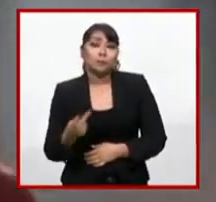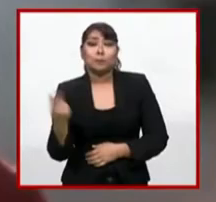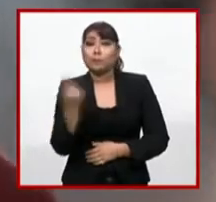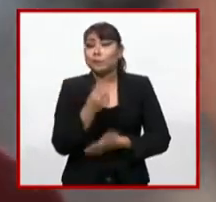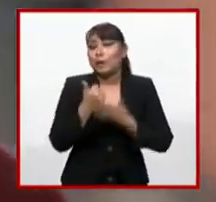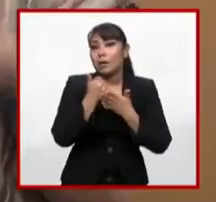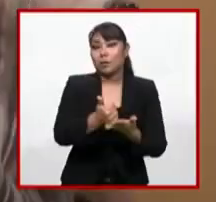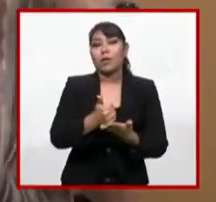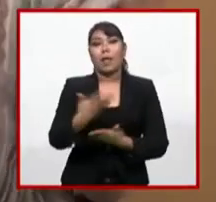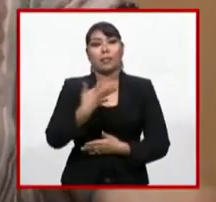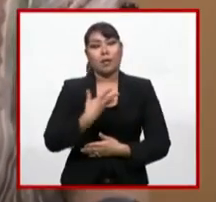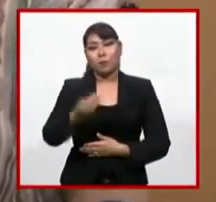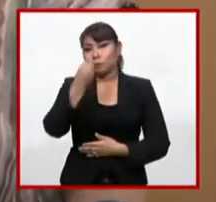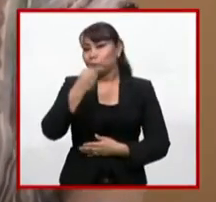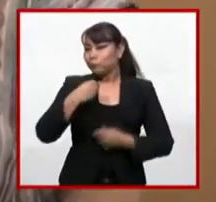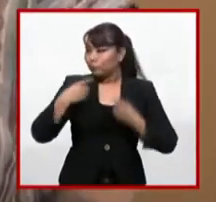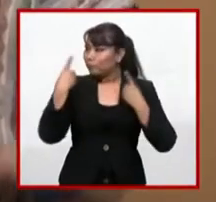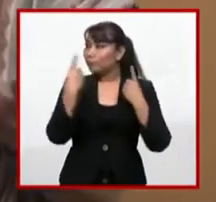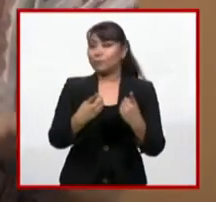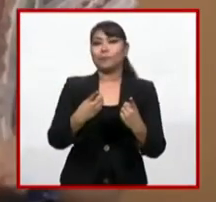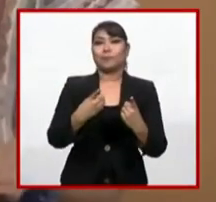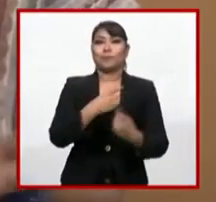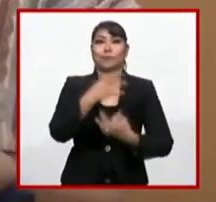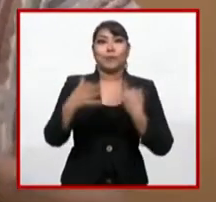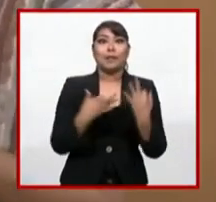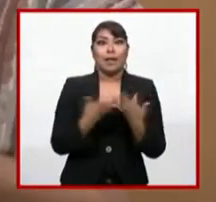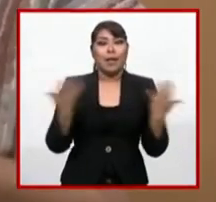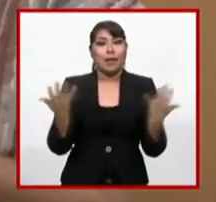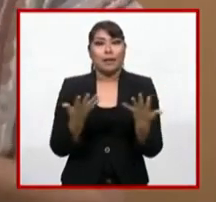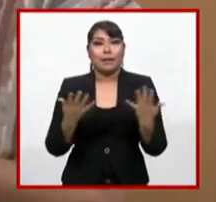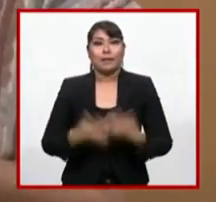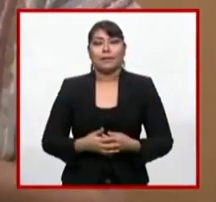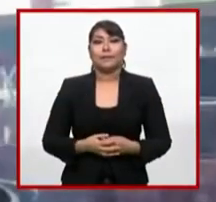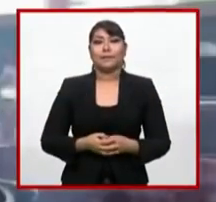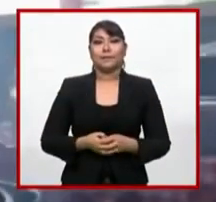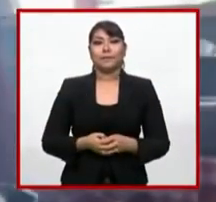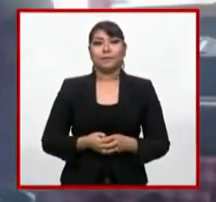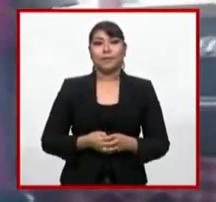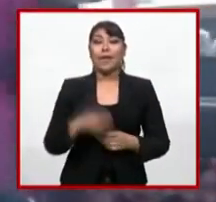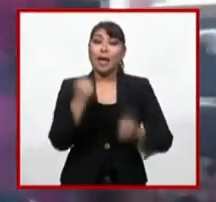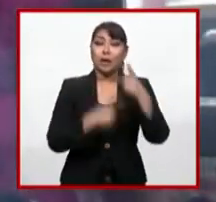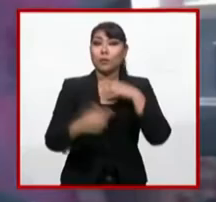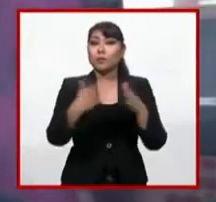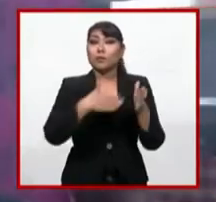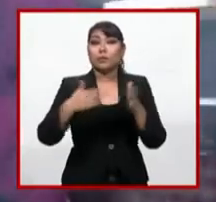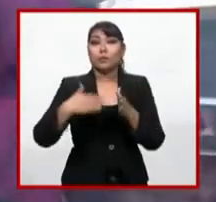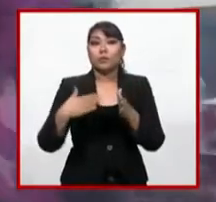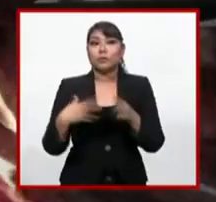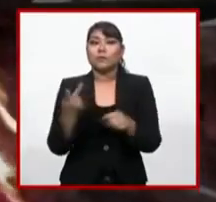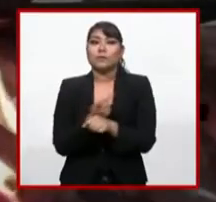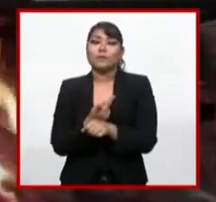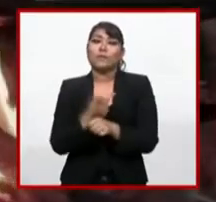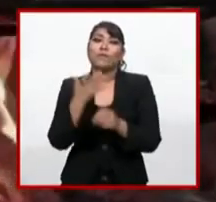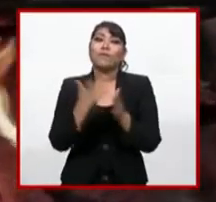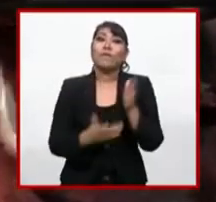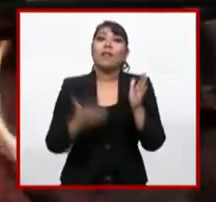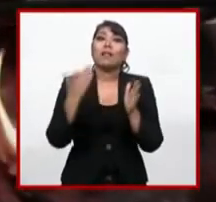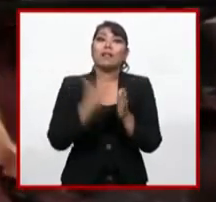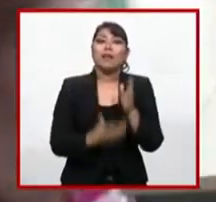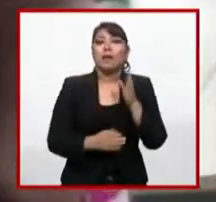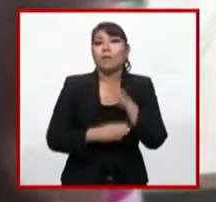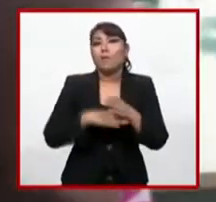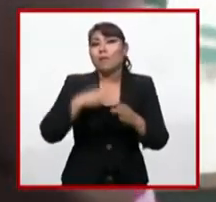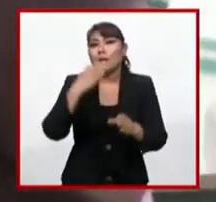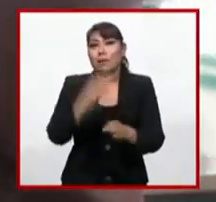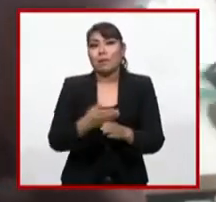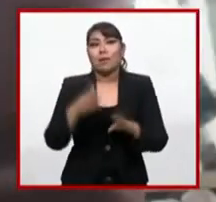sus alimentos. Durante nuestros recorridos descubrimos que en algunas de estas cocinas no estaban bien equipadas. Y en algunas